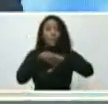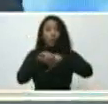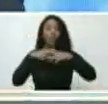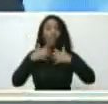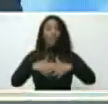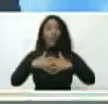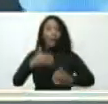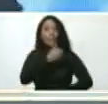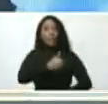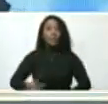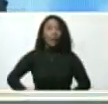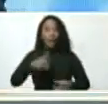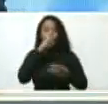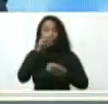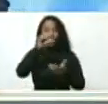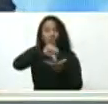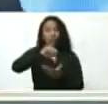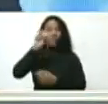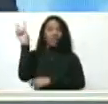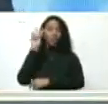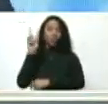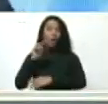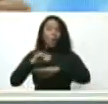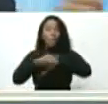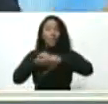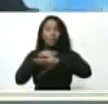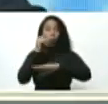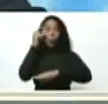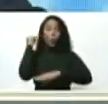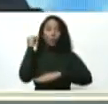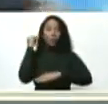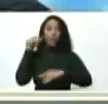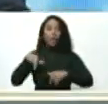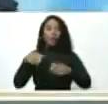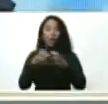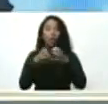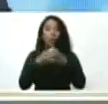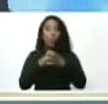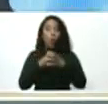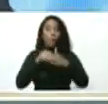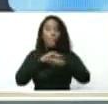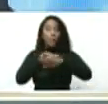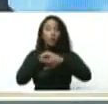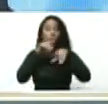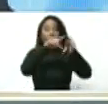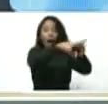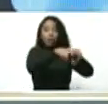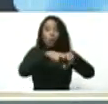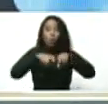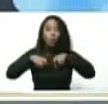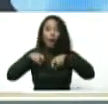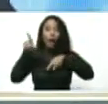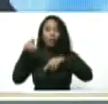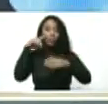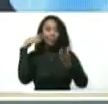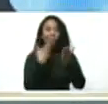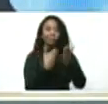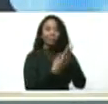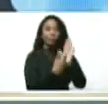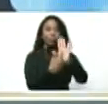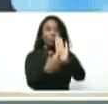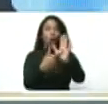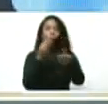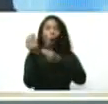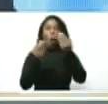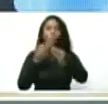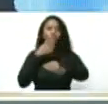el presidente del Banco Central de Venezuela, los ministros y ministras del gabinete, el ministro de Agricultura, que son testigos de cómo